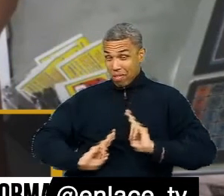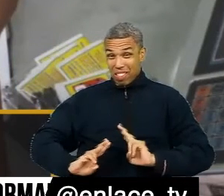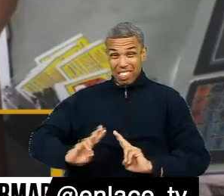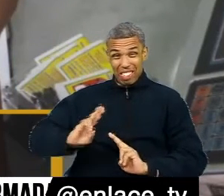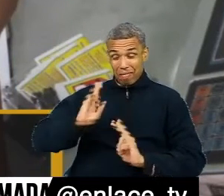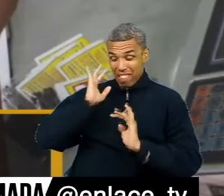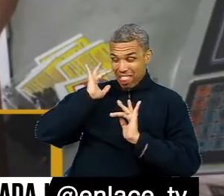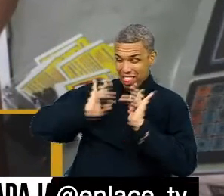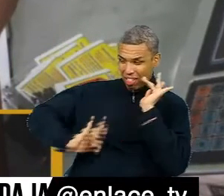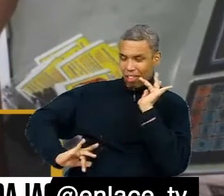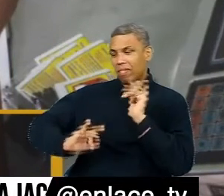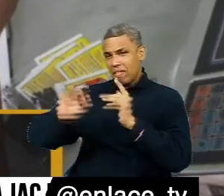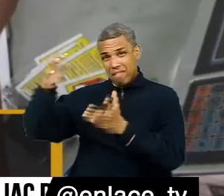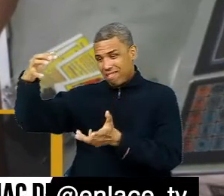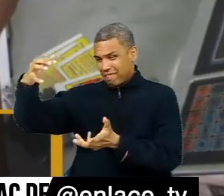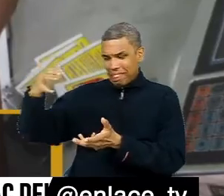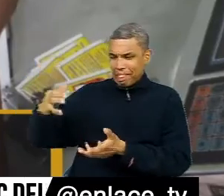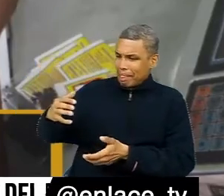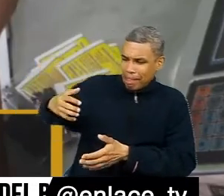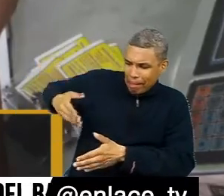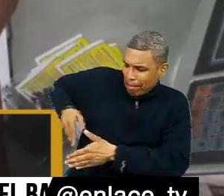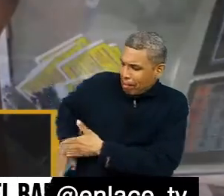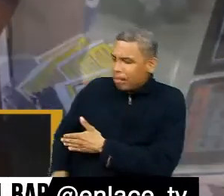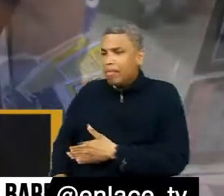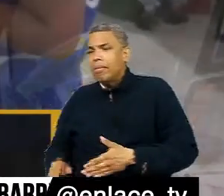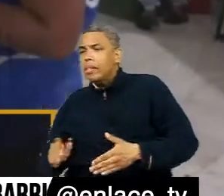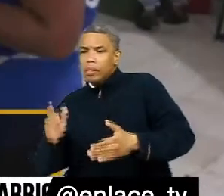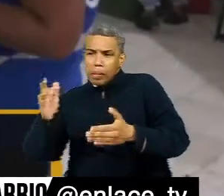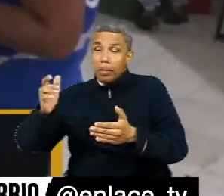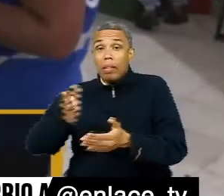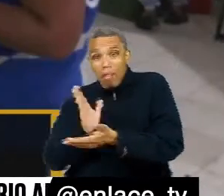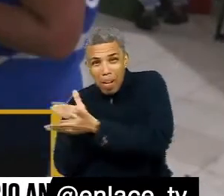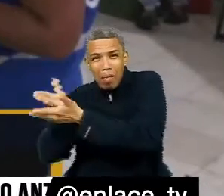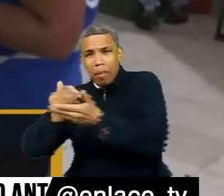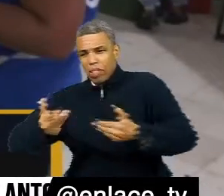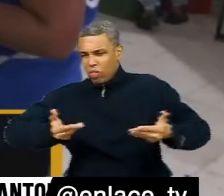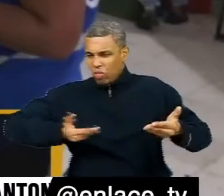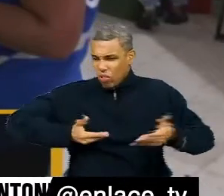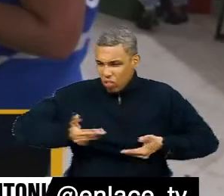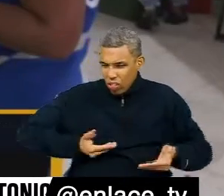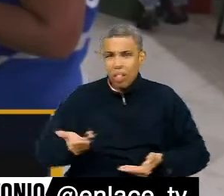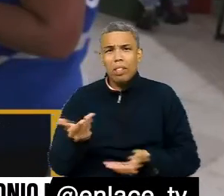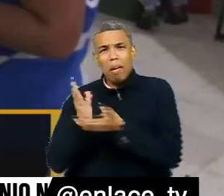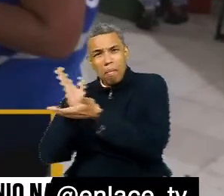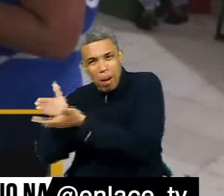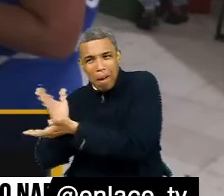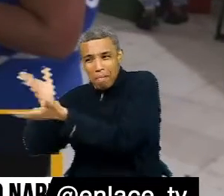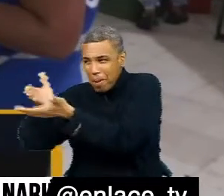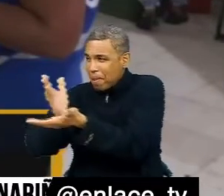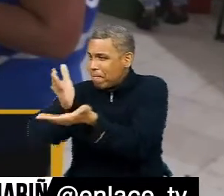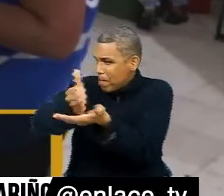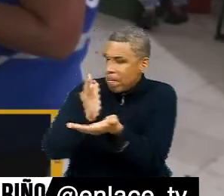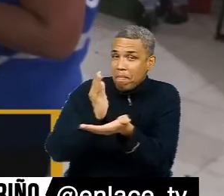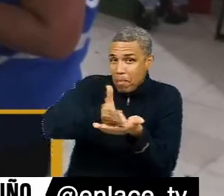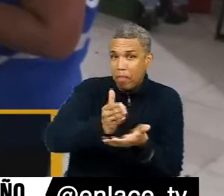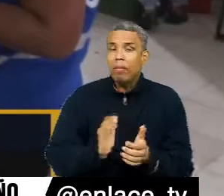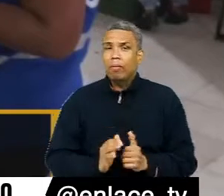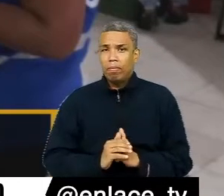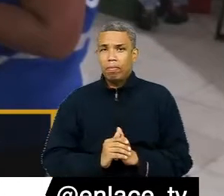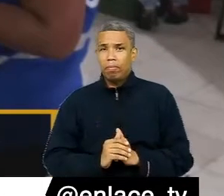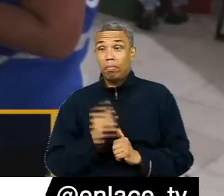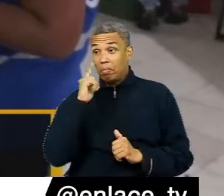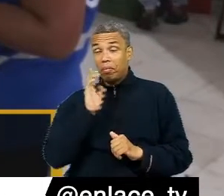a verificar cómo está haciendo la distribución de la carne en canal como tal. Se ha prohibido por norma sanitaria que estén expuestas